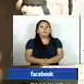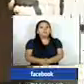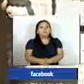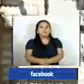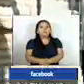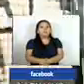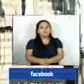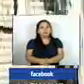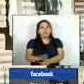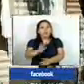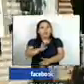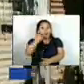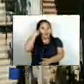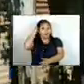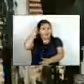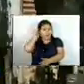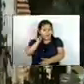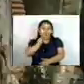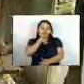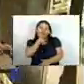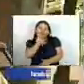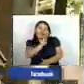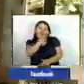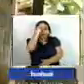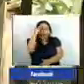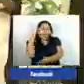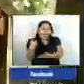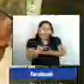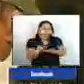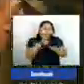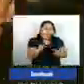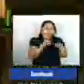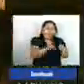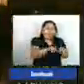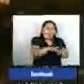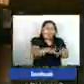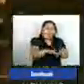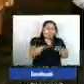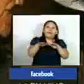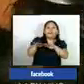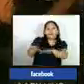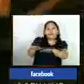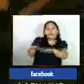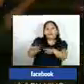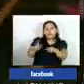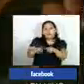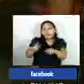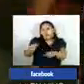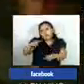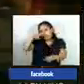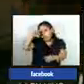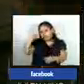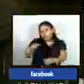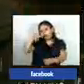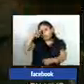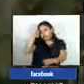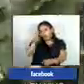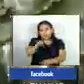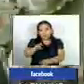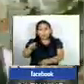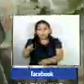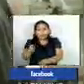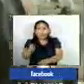fue como Pedro y su hija llegaron a este lugar y están agradecidos. Ahora lo importante es ganar para la comida de la semana,